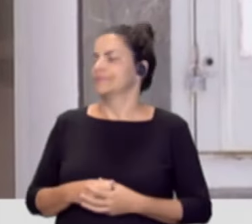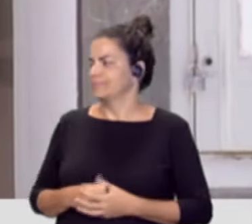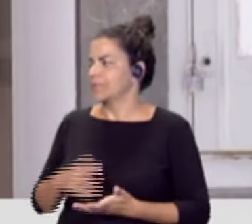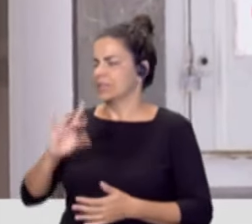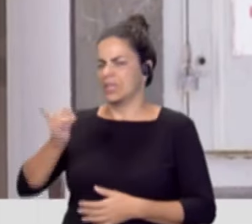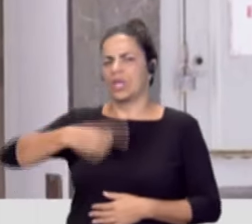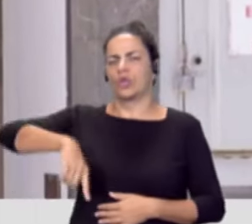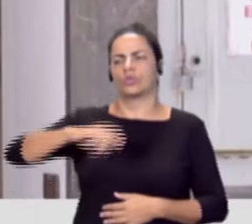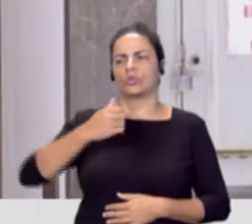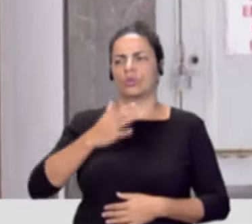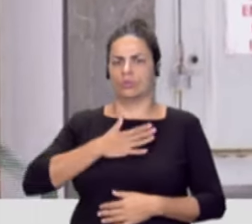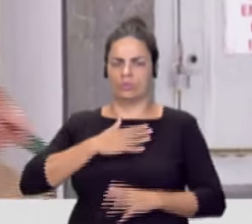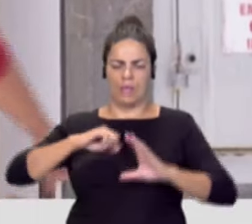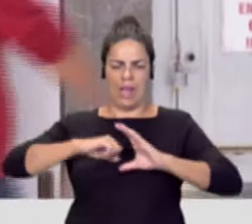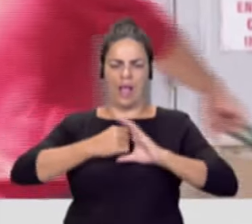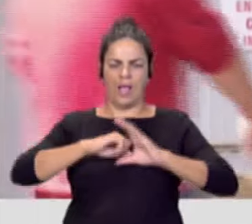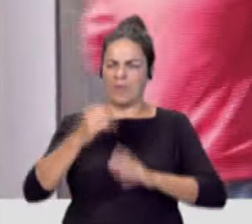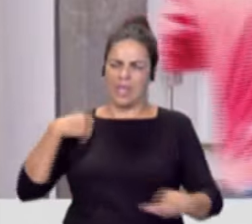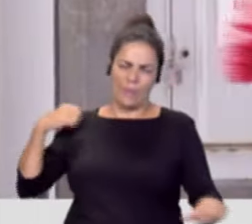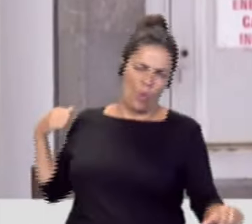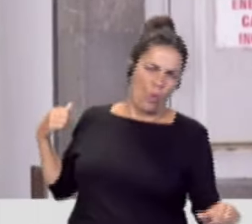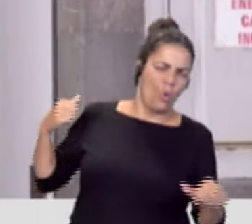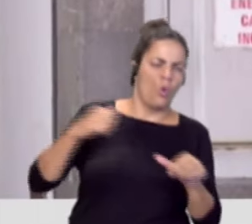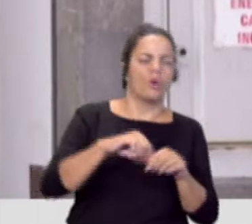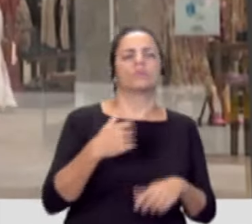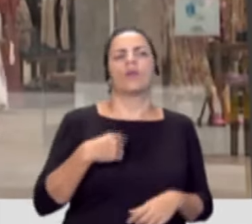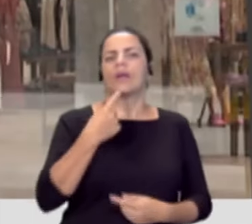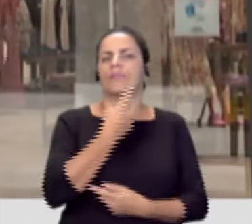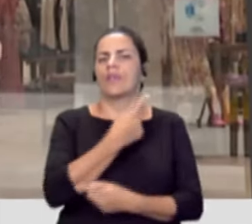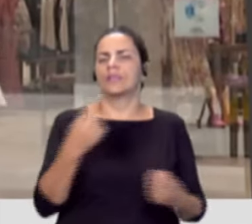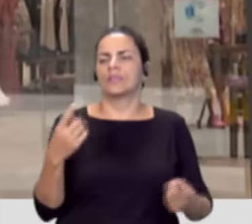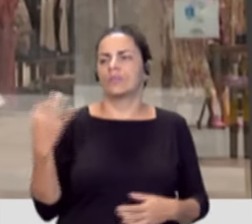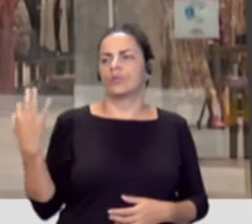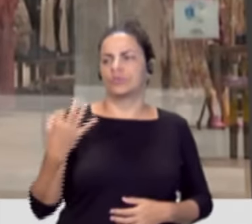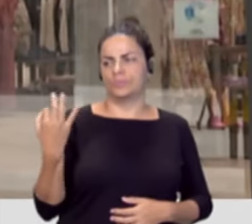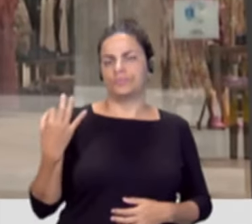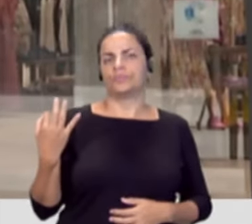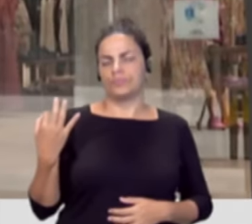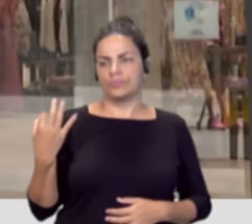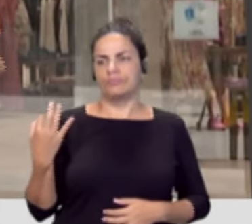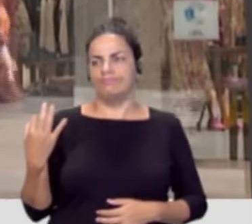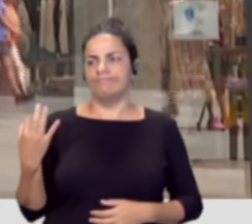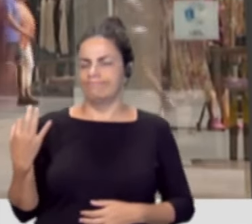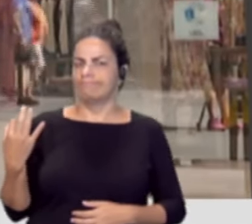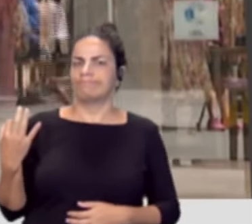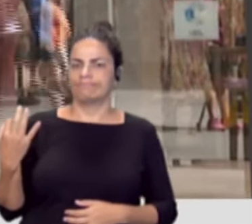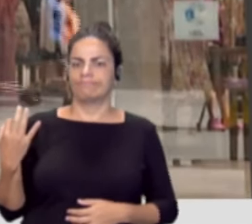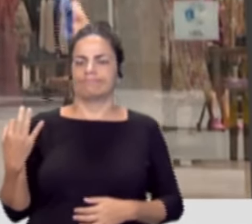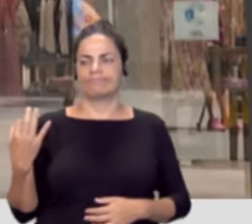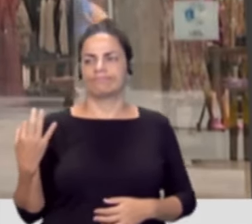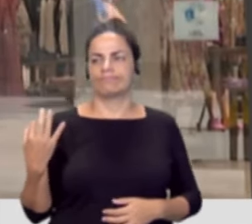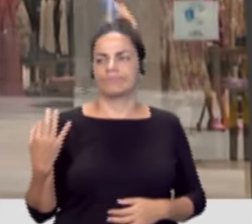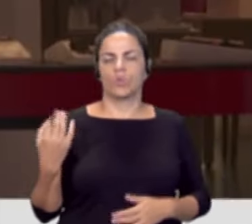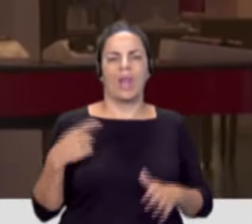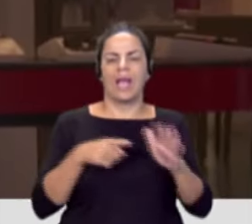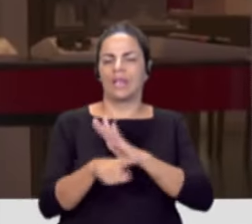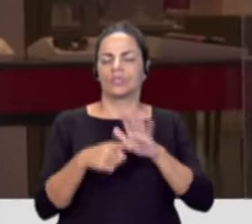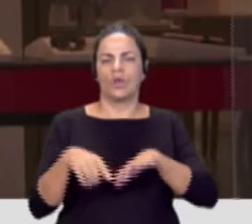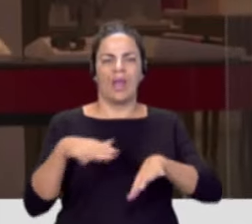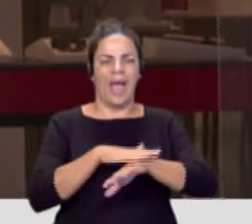denunciando desde la Cámara desde hace muchísimo tiempo es que necesitamos un cambio en la simplificación administrativa,